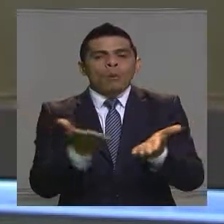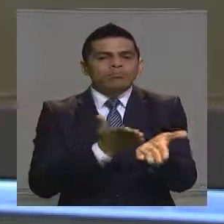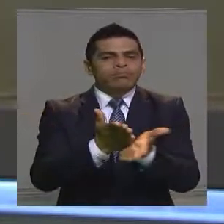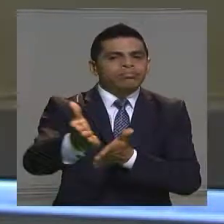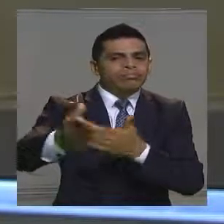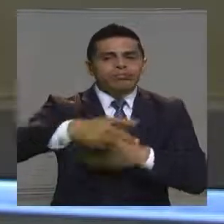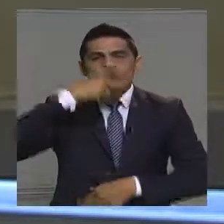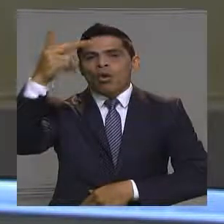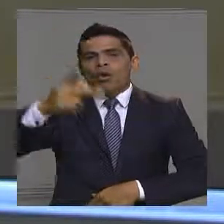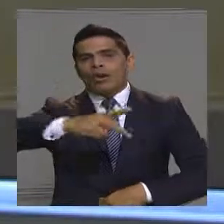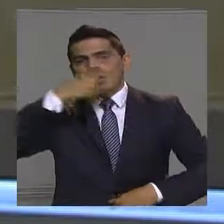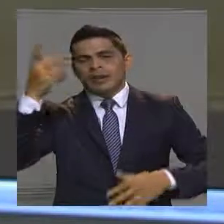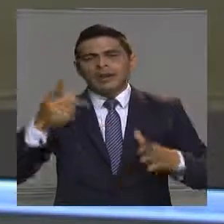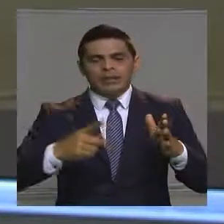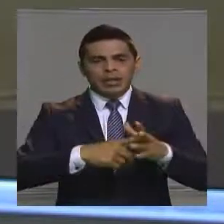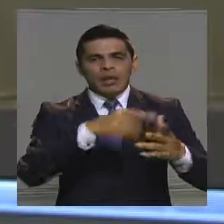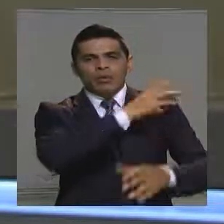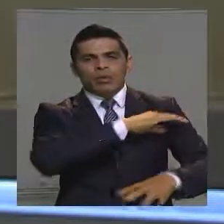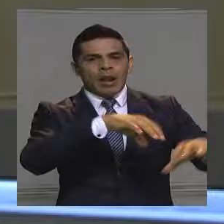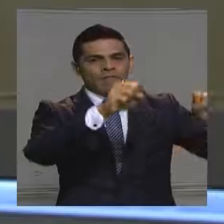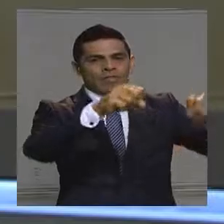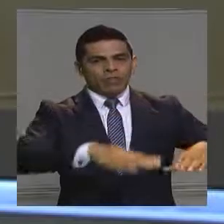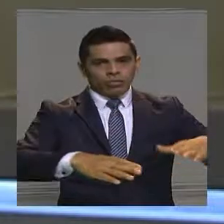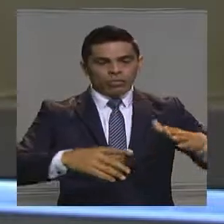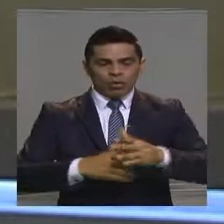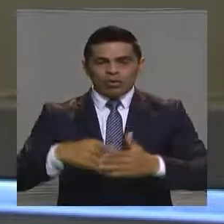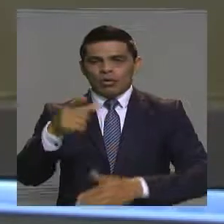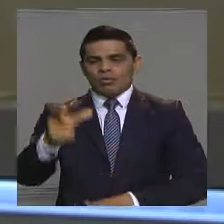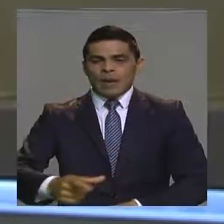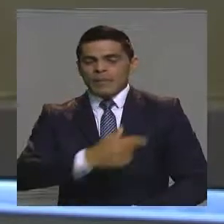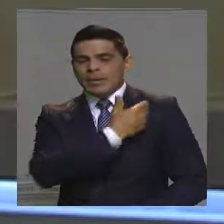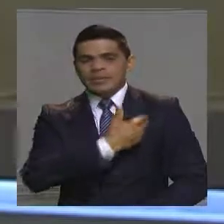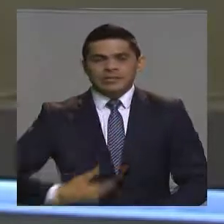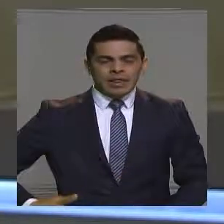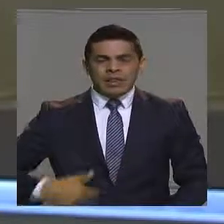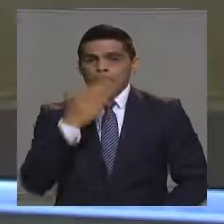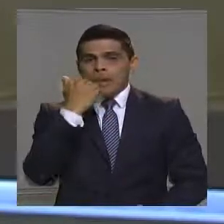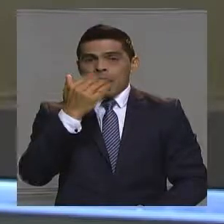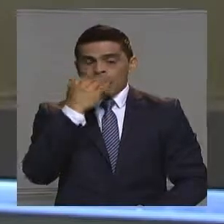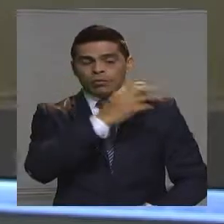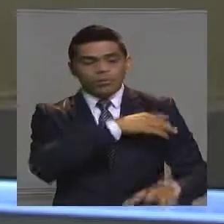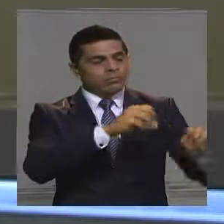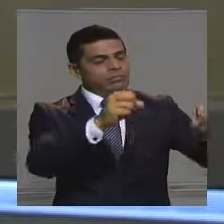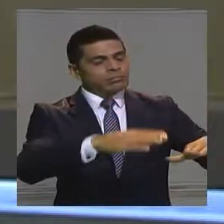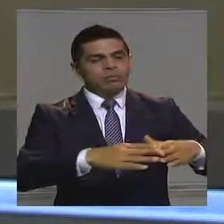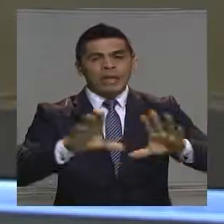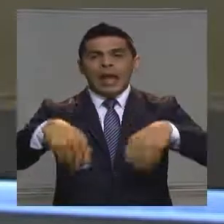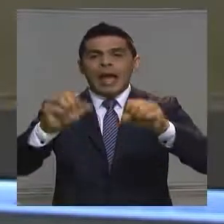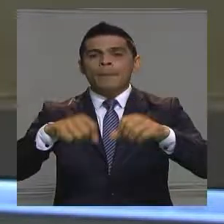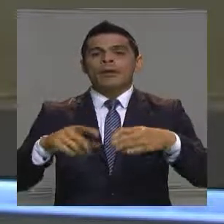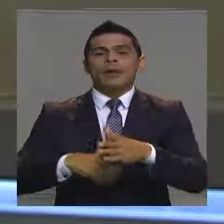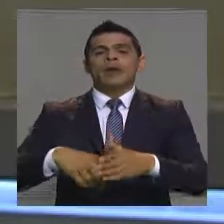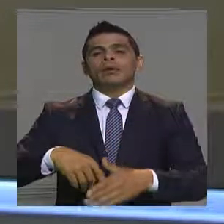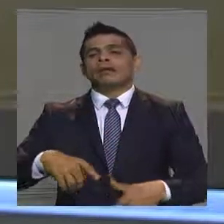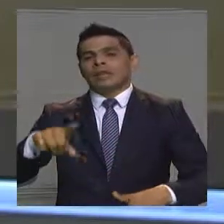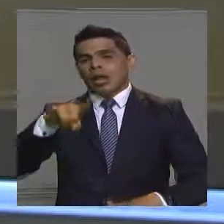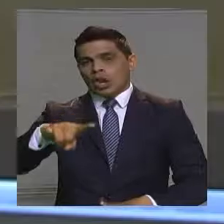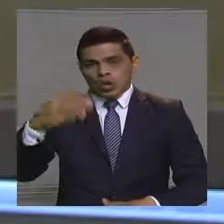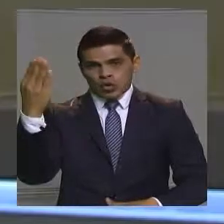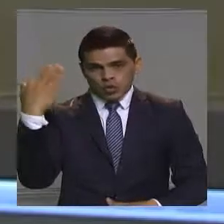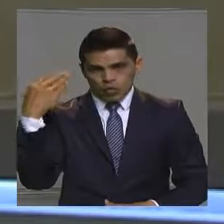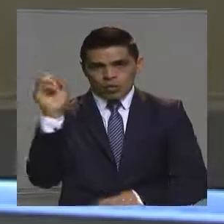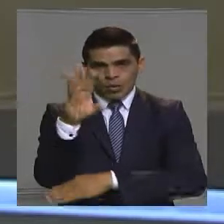la declaratoria del abandono de cargo del presidente Nicolás Maduro, aprobada este lunes por el Parlamento Legislativo.